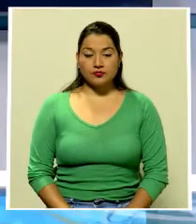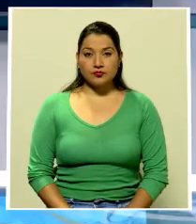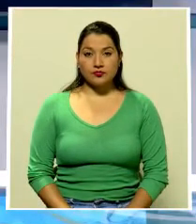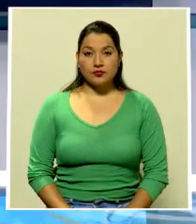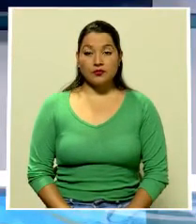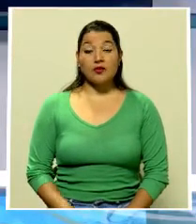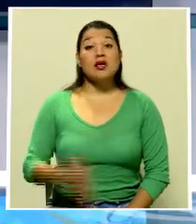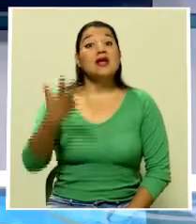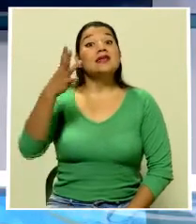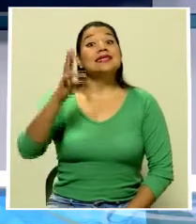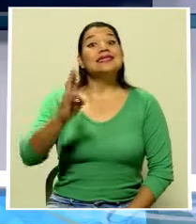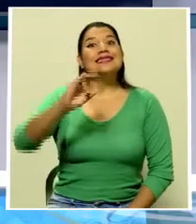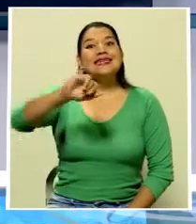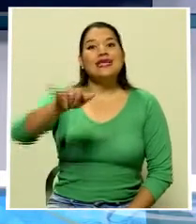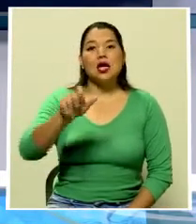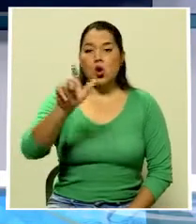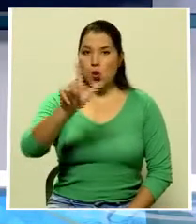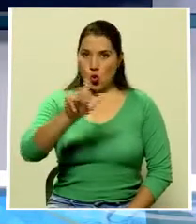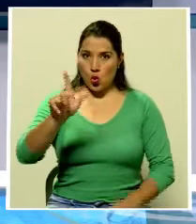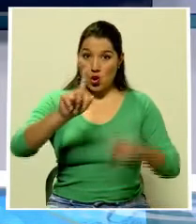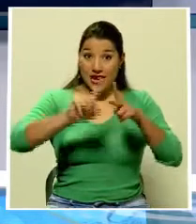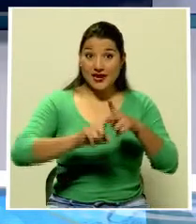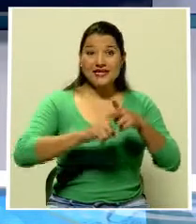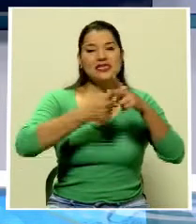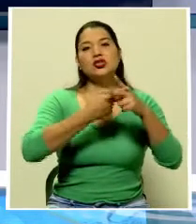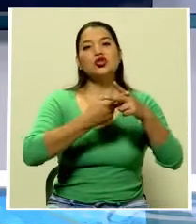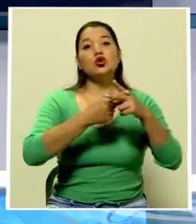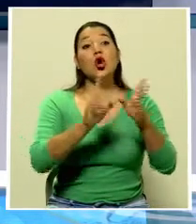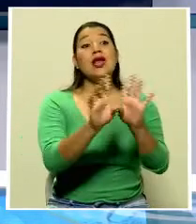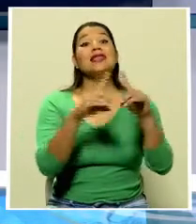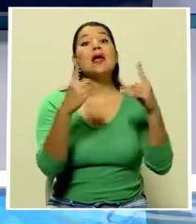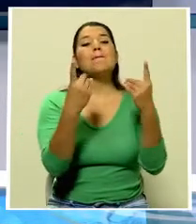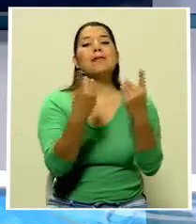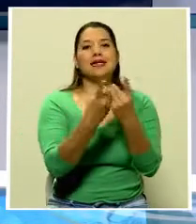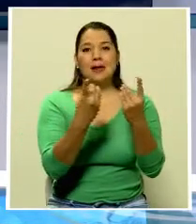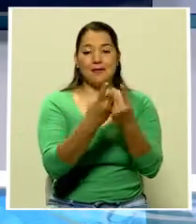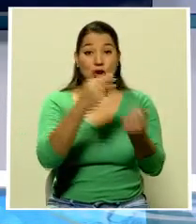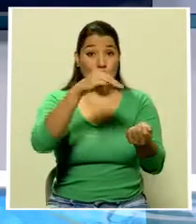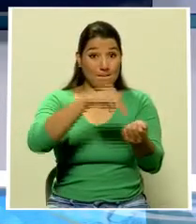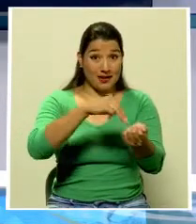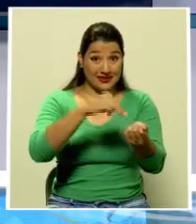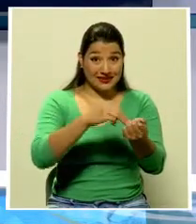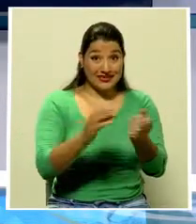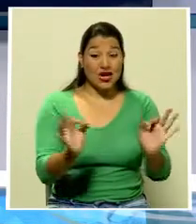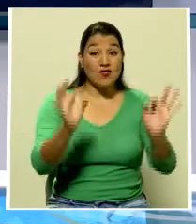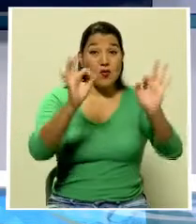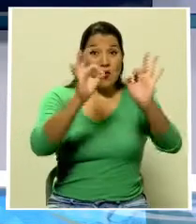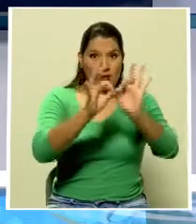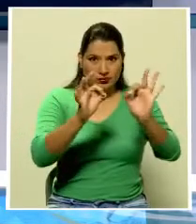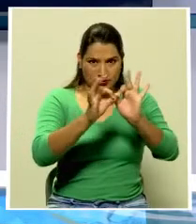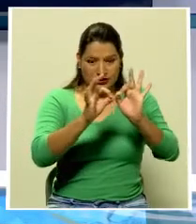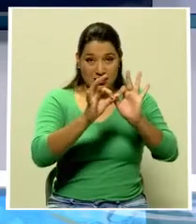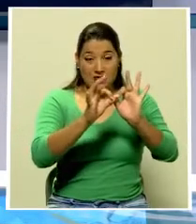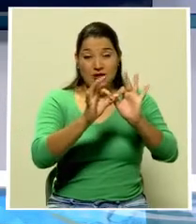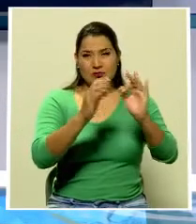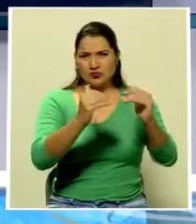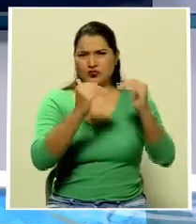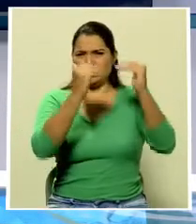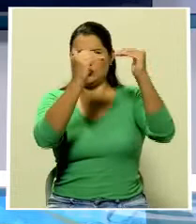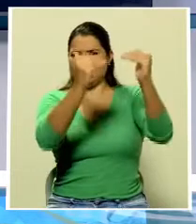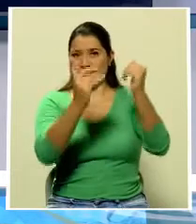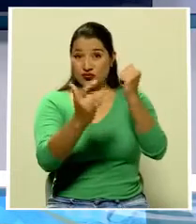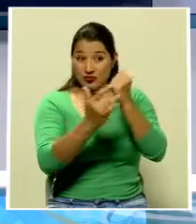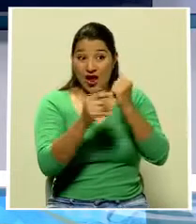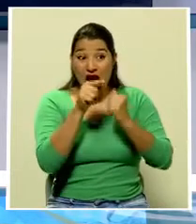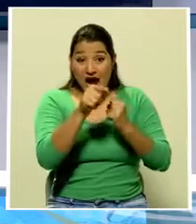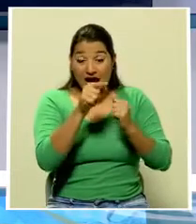El 17 de julio se inauguró la Unidad de Medicina Reproductiva de Alta Complejidad, centro donde se